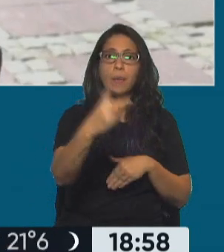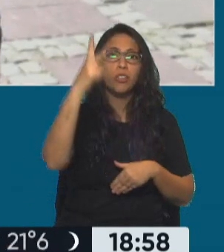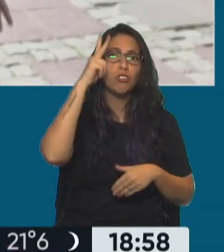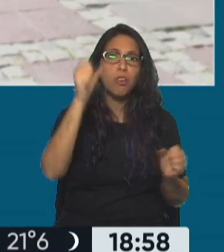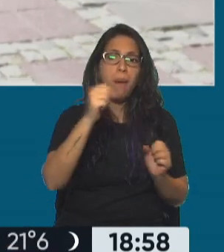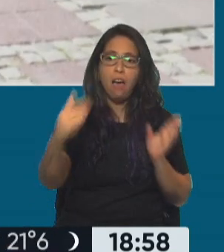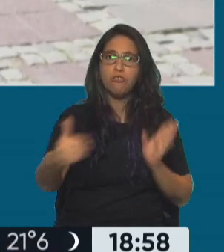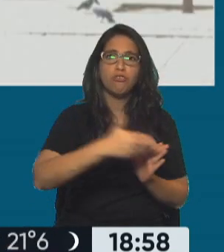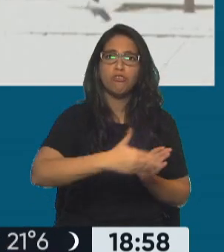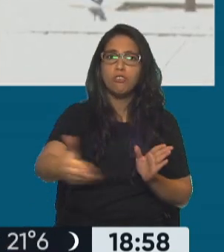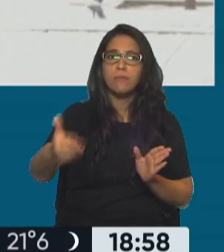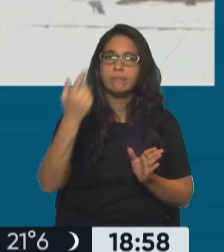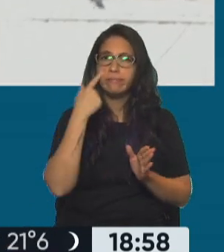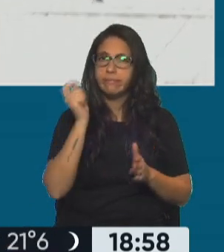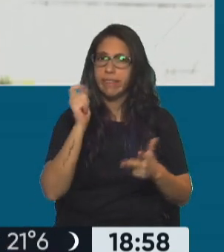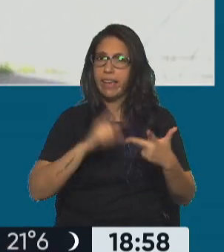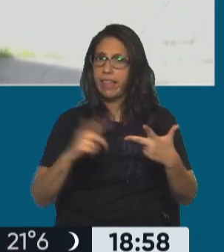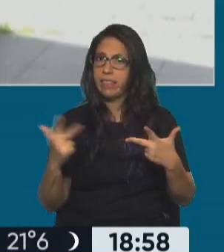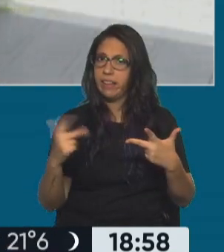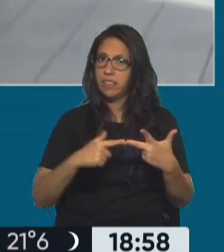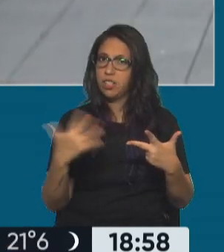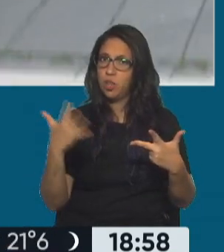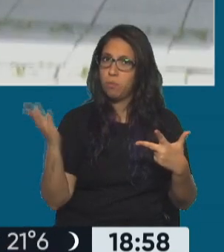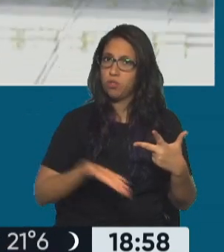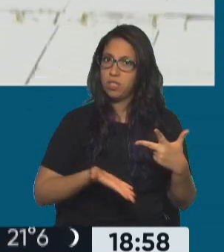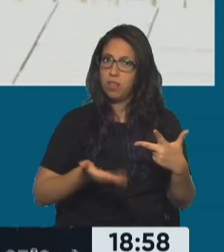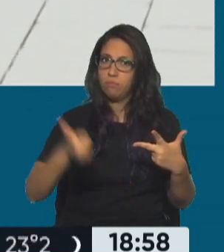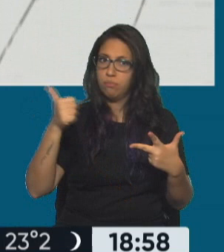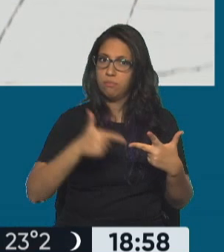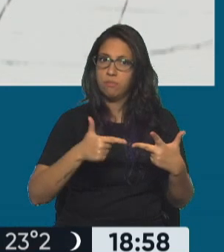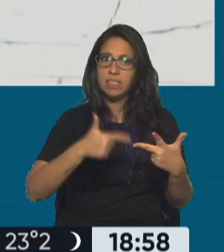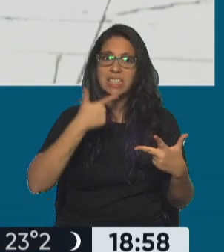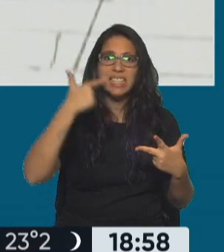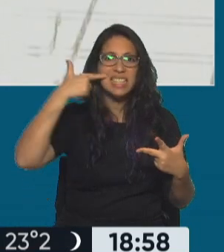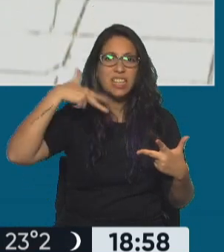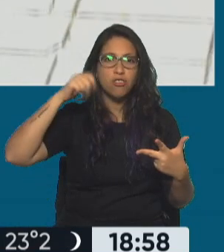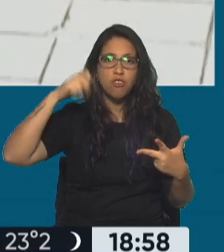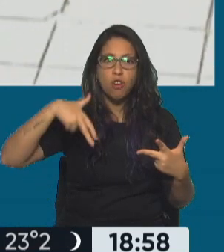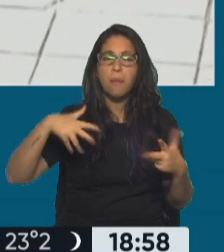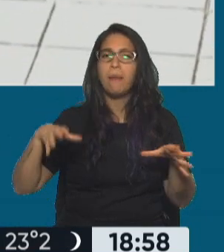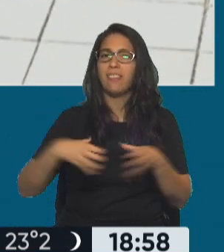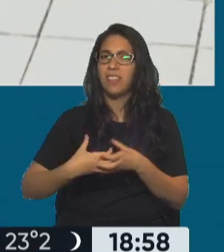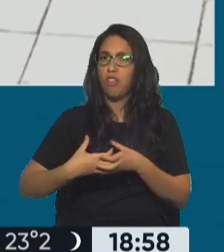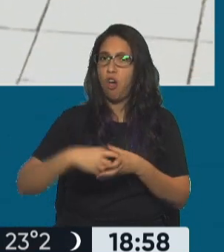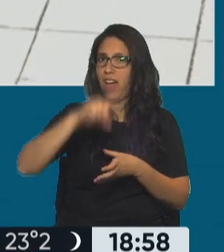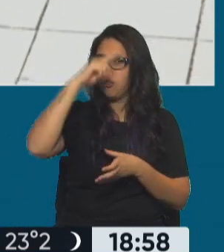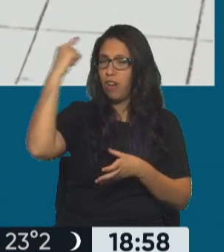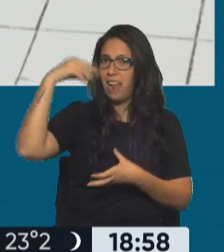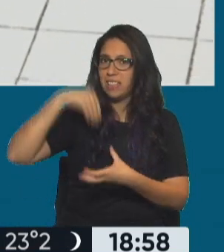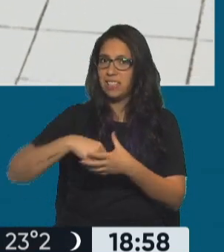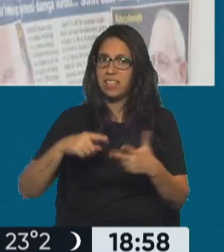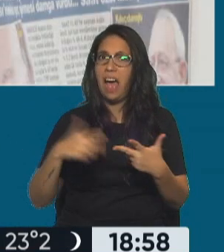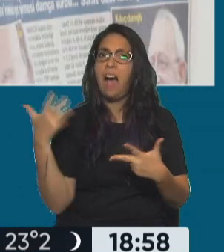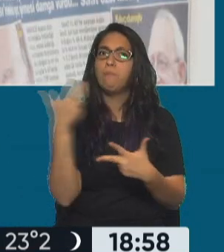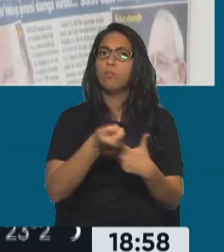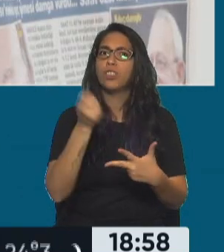mayo? Bueno, el candidato al tercero, que sacó un 5%, estamos hablando de Sinan Oğan, del Partido Nacionalista. ¿A quién va a